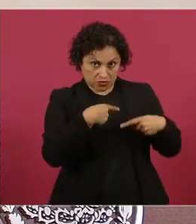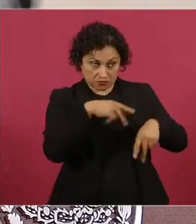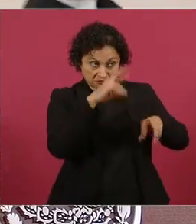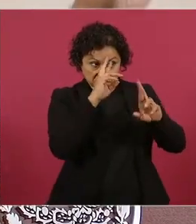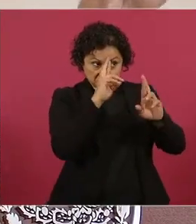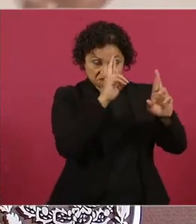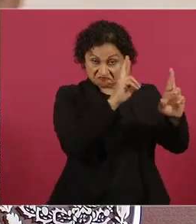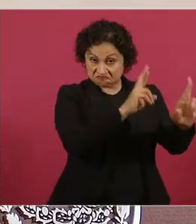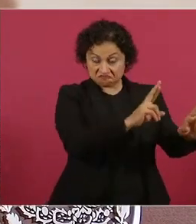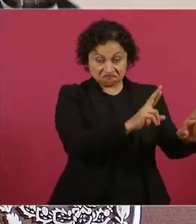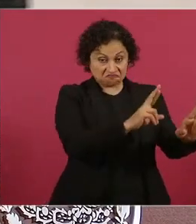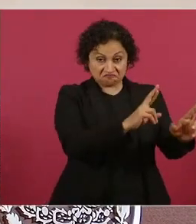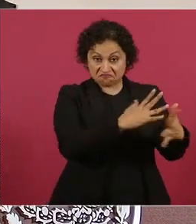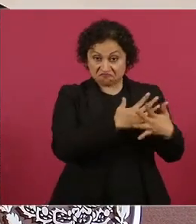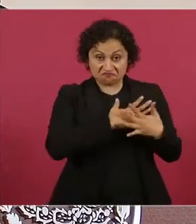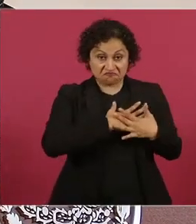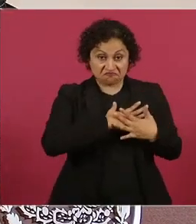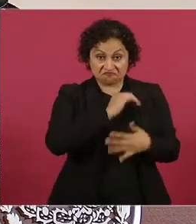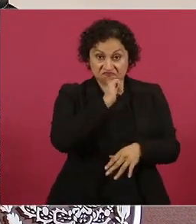Eso ya aquí se sabe.